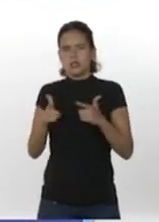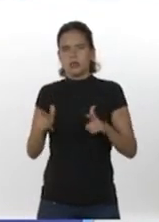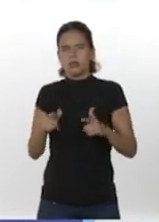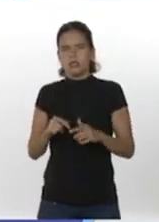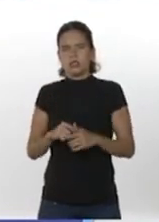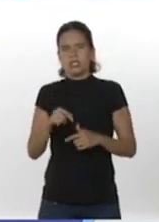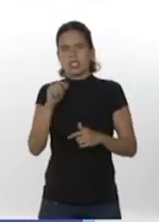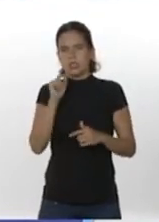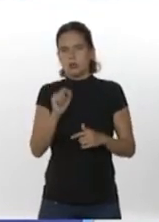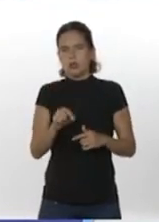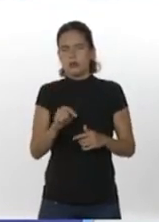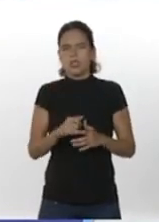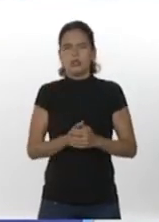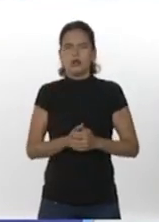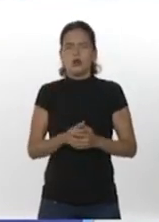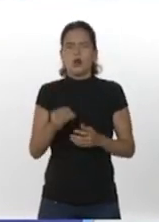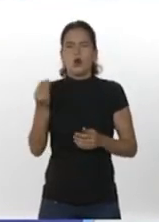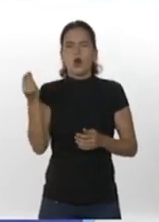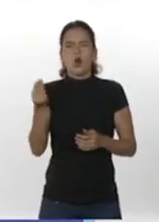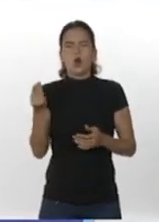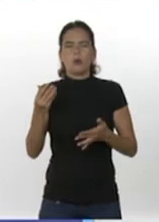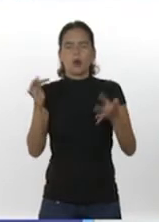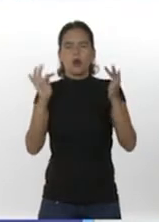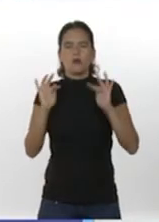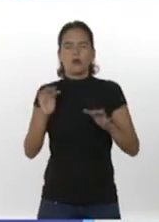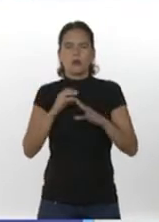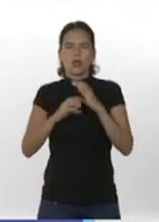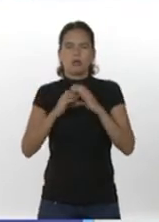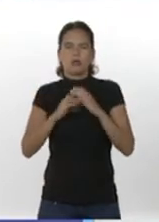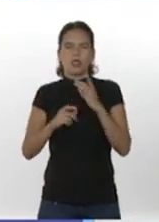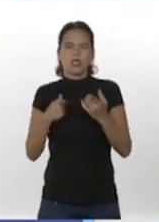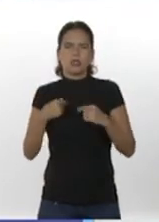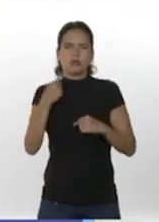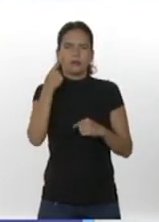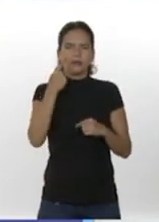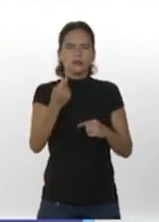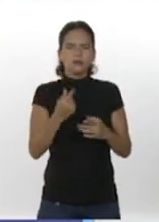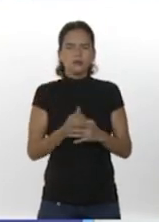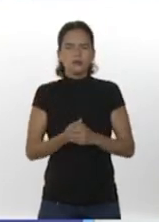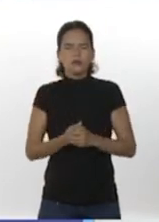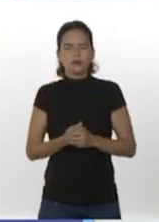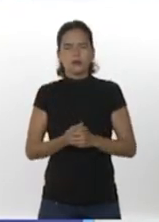la actualidad, cómo los medios de comunicación han fijado